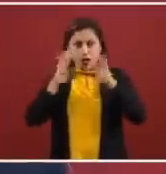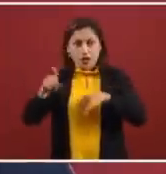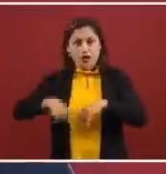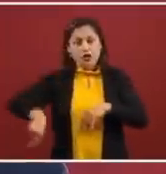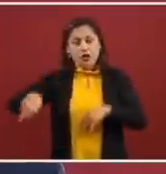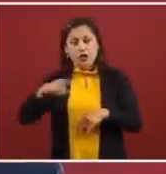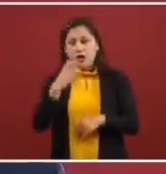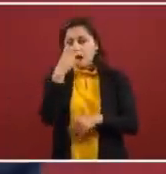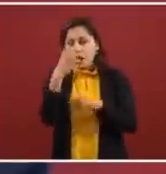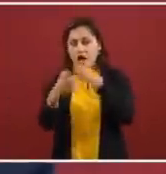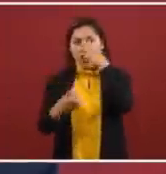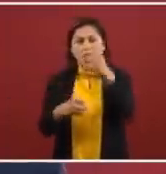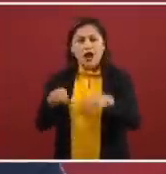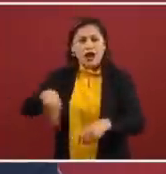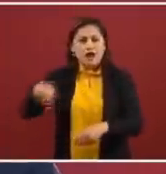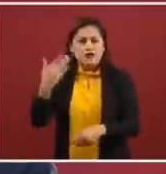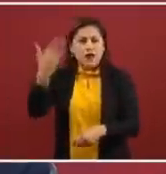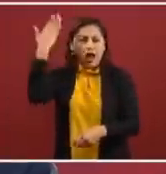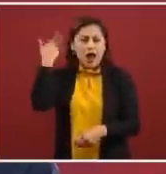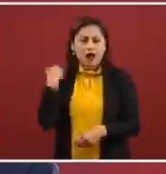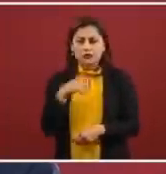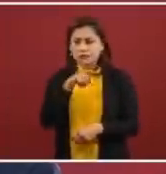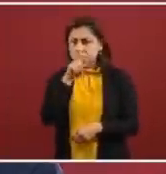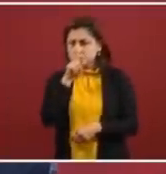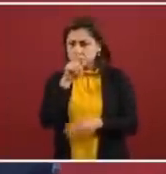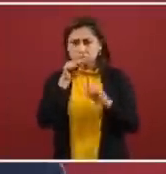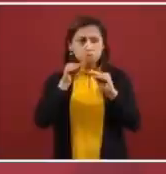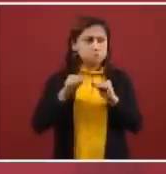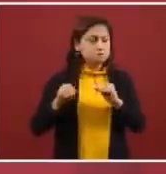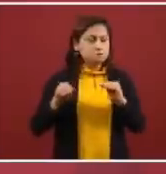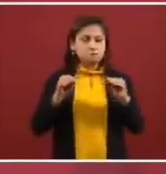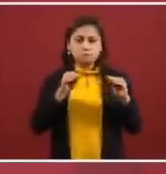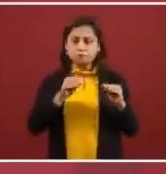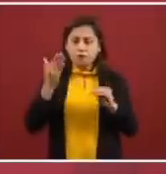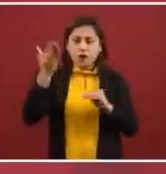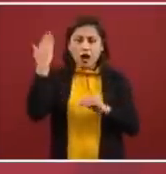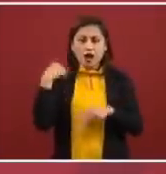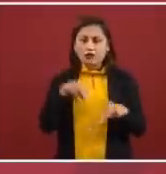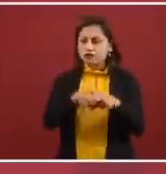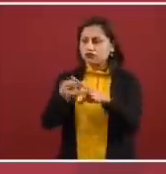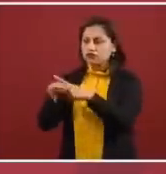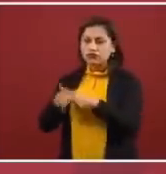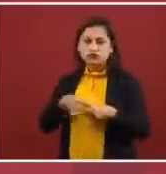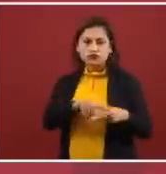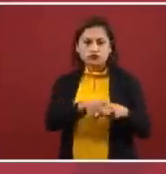siempre como momias cuando se masacraba la población